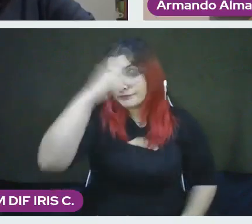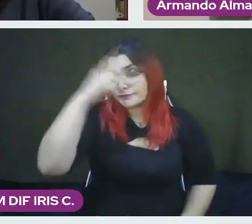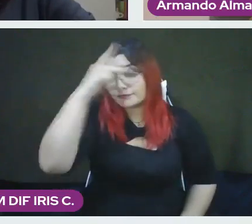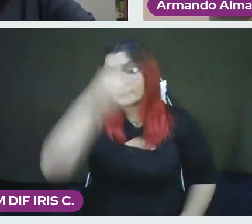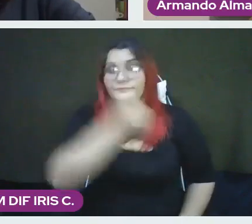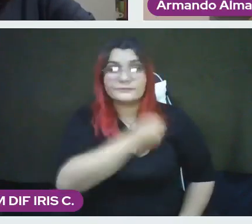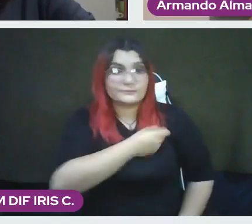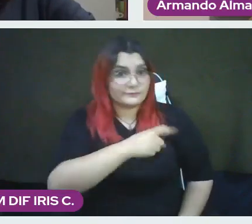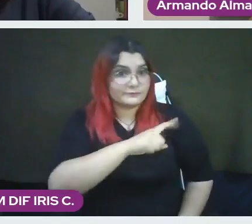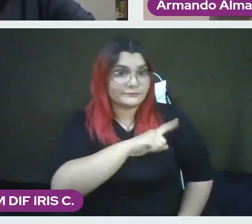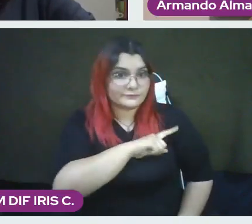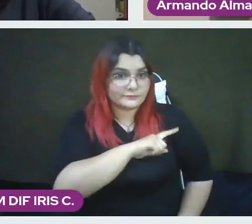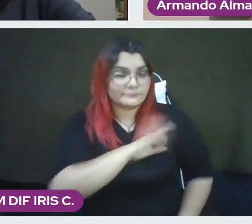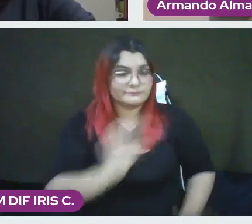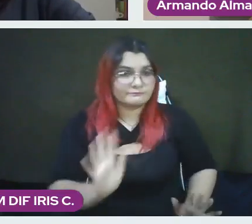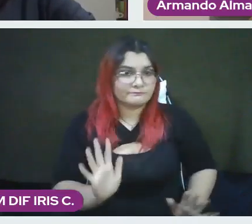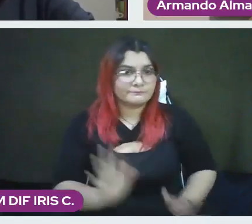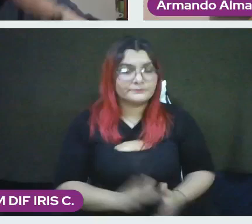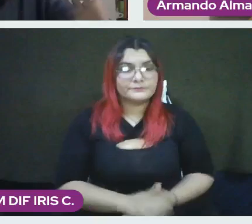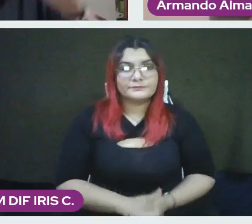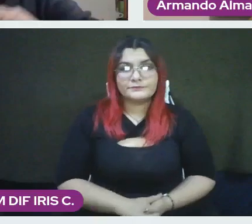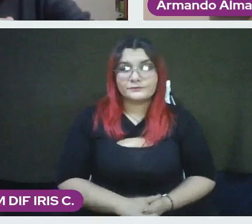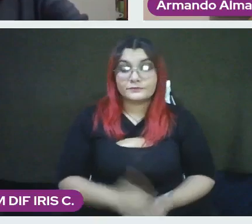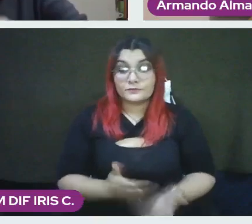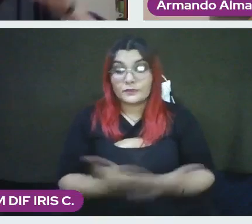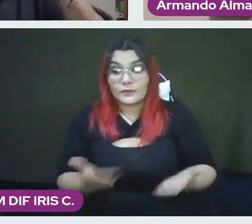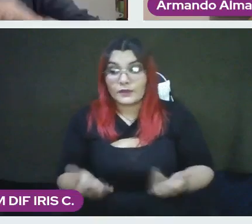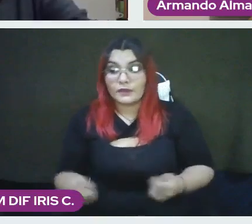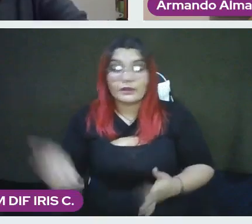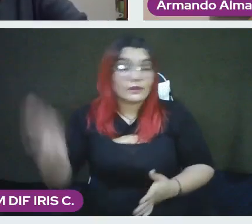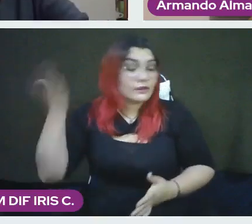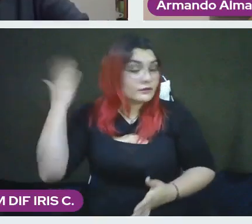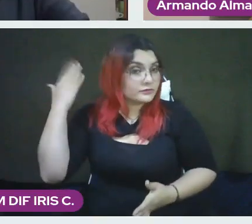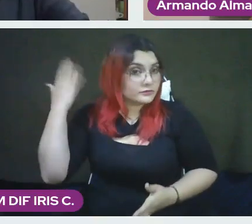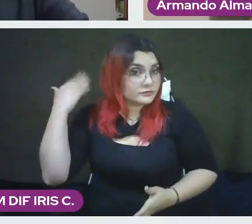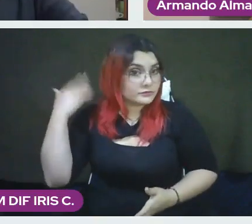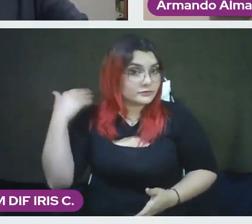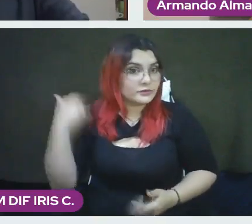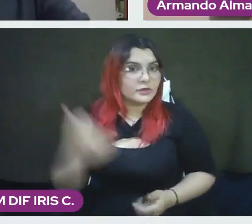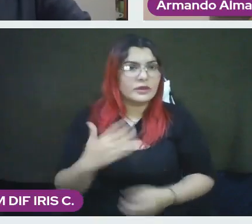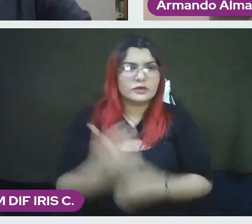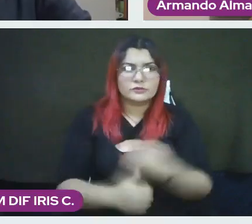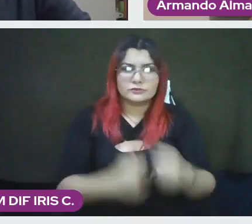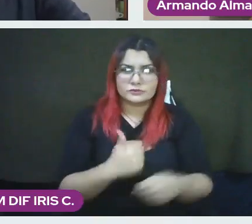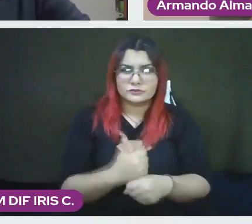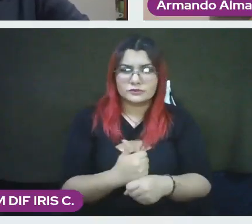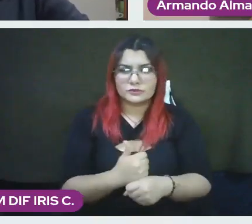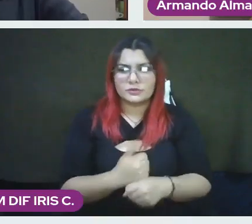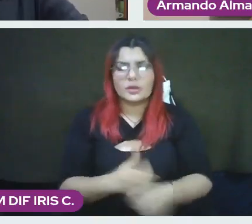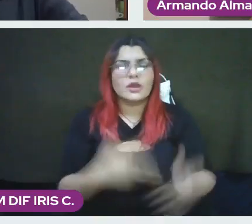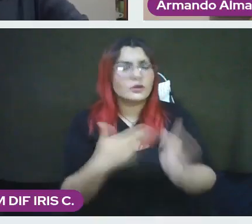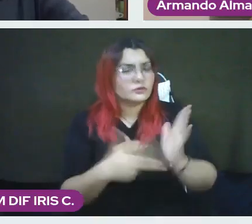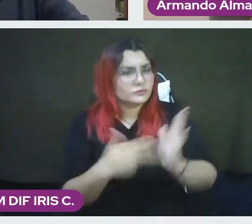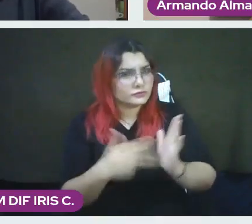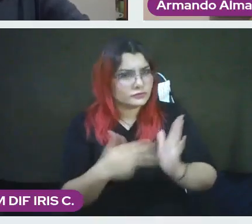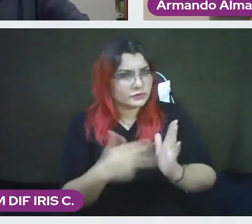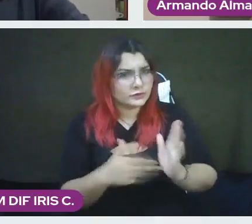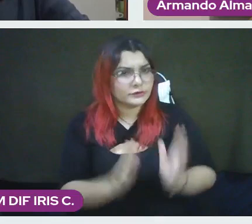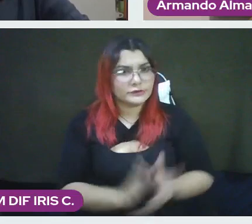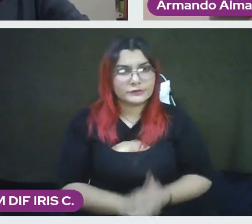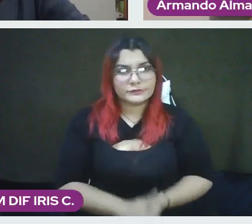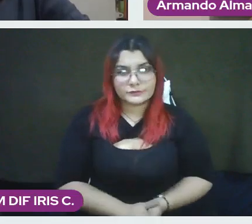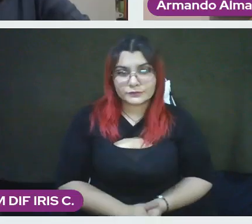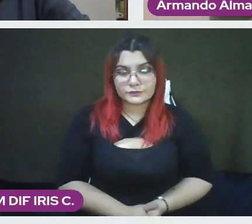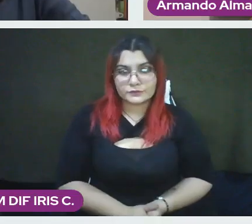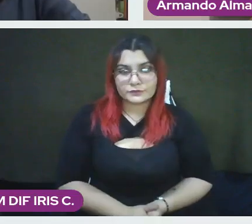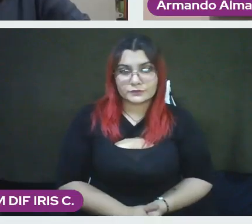hace algún tiempo, en algún otro, no, hace algunos años daba unos talleres, porque realmente eran talleres,